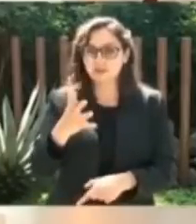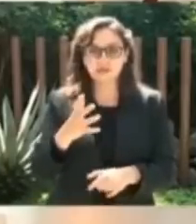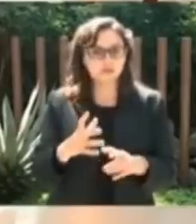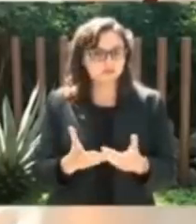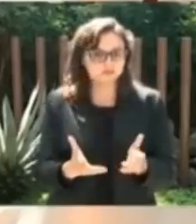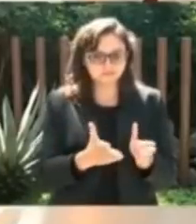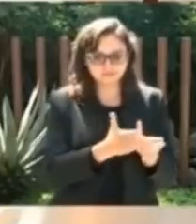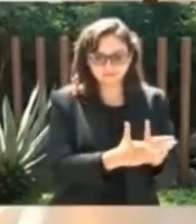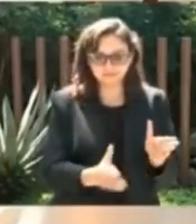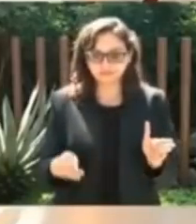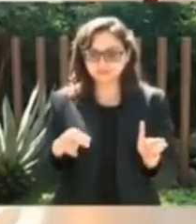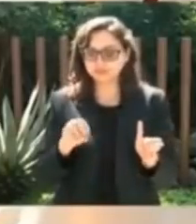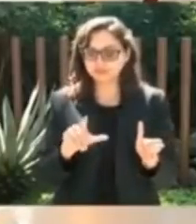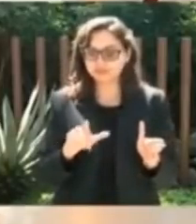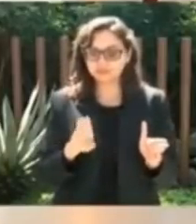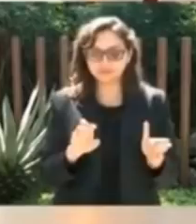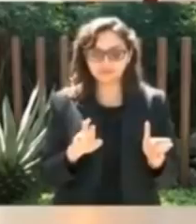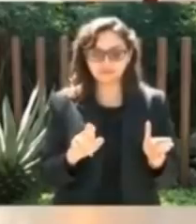neoliberal